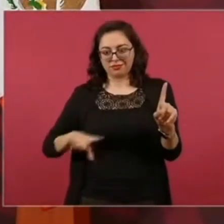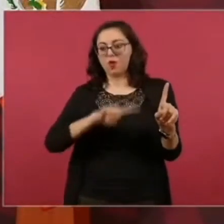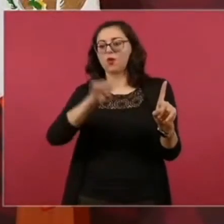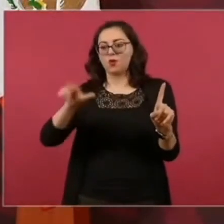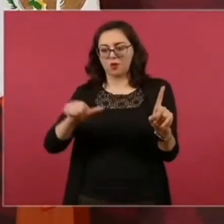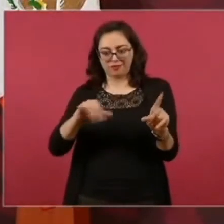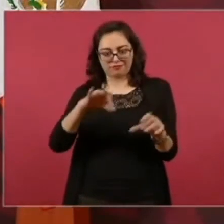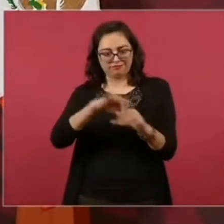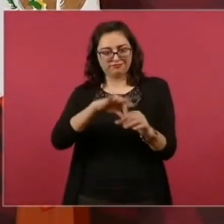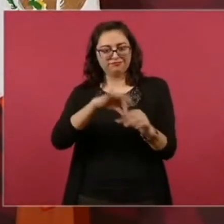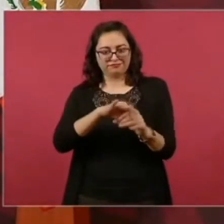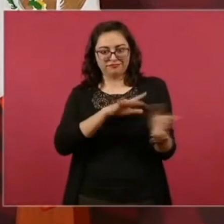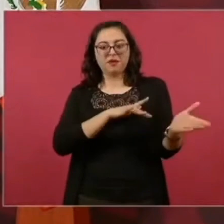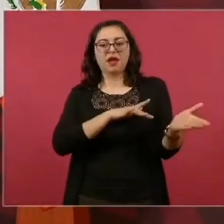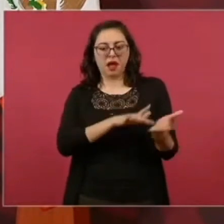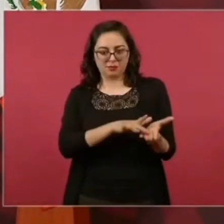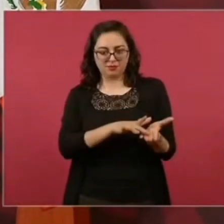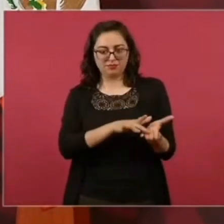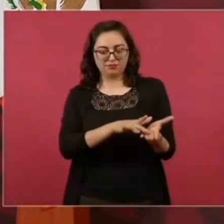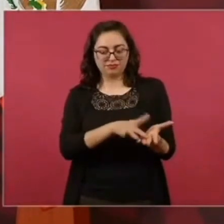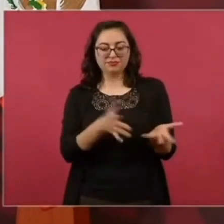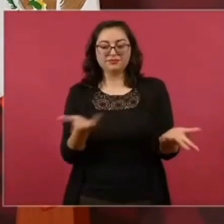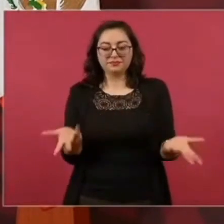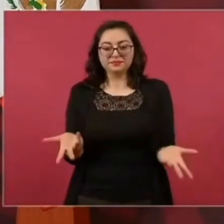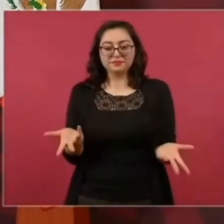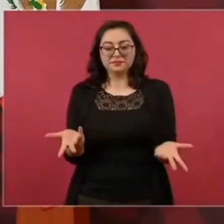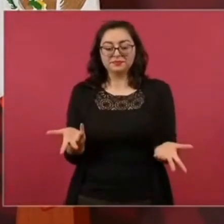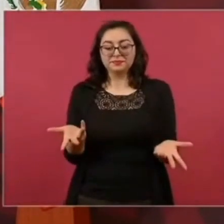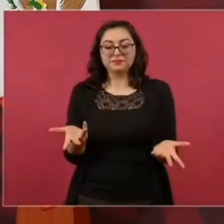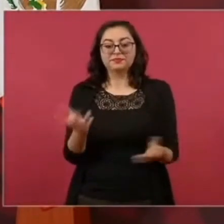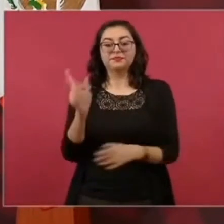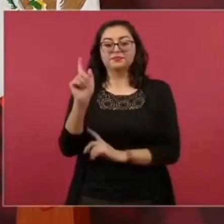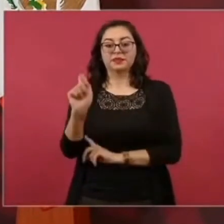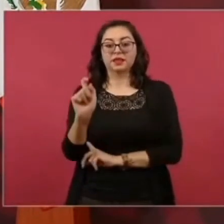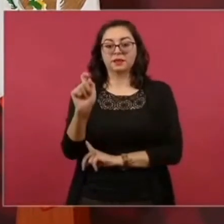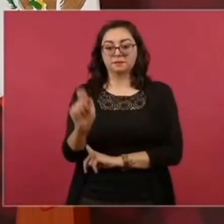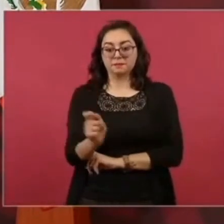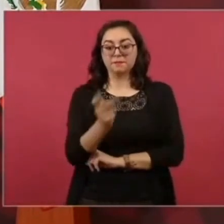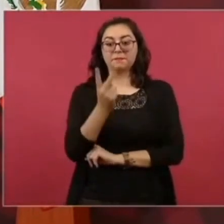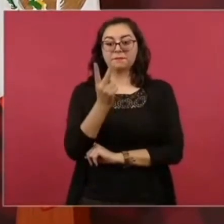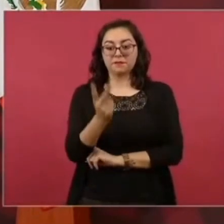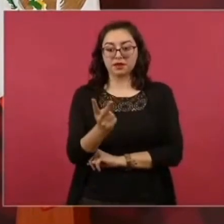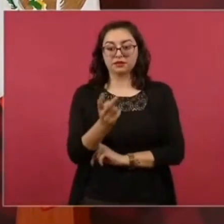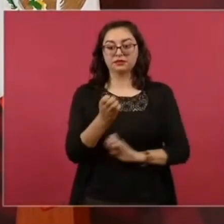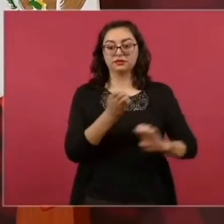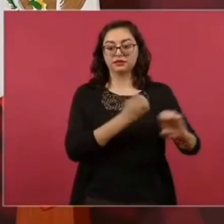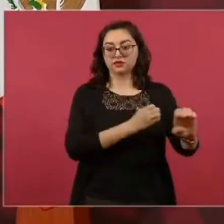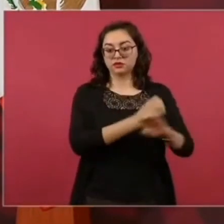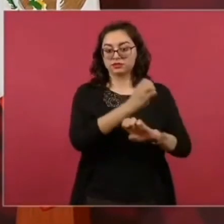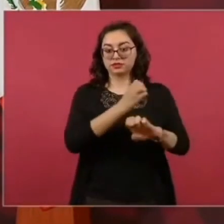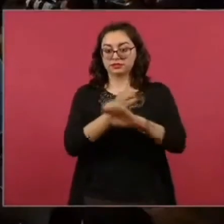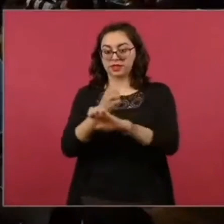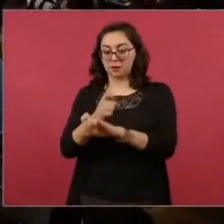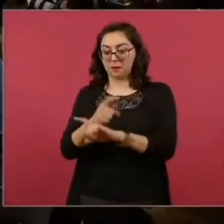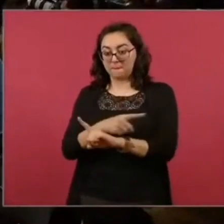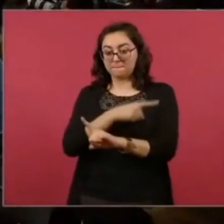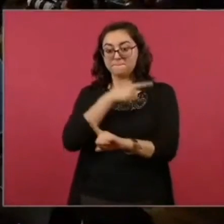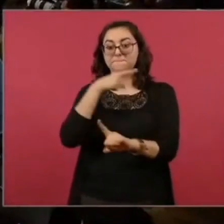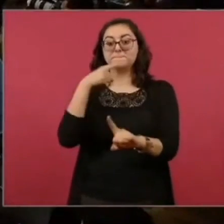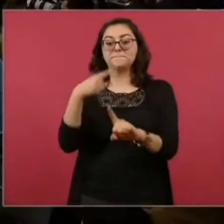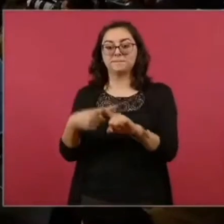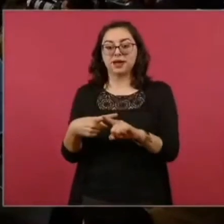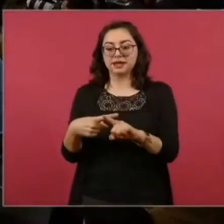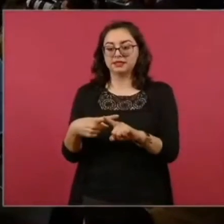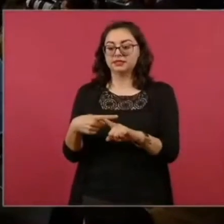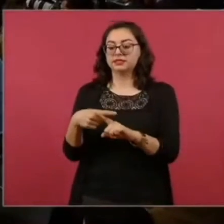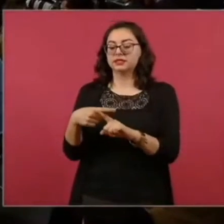Sí, son 22 estados más un partido de la coalición, el verde. Son